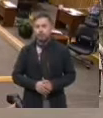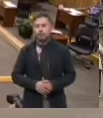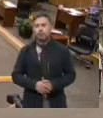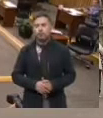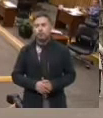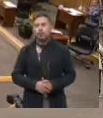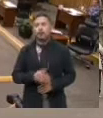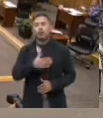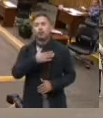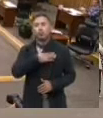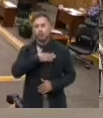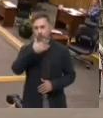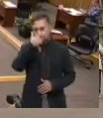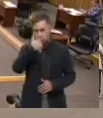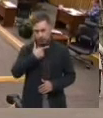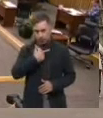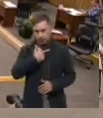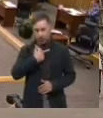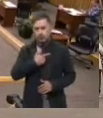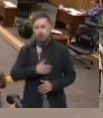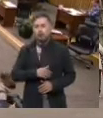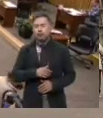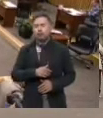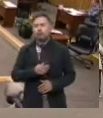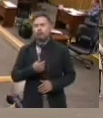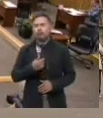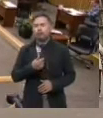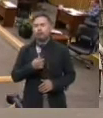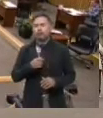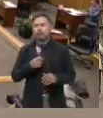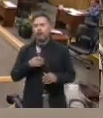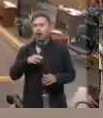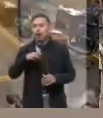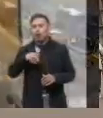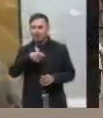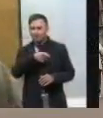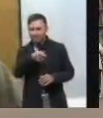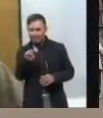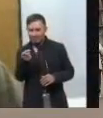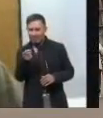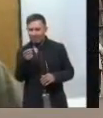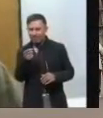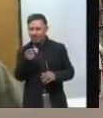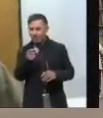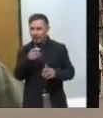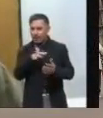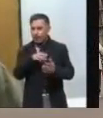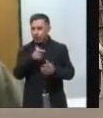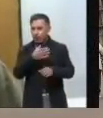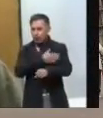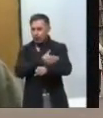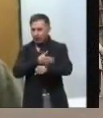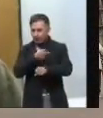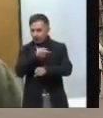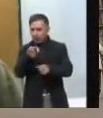Buenas noches. No abundaré ya en el sentido de lo que ha sido señalado por la mayoría de mis